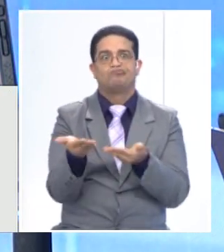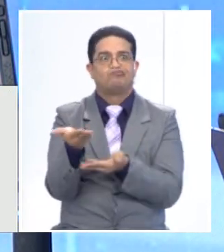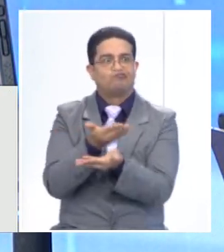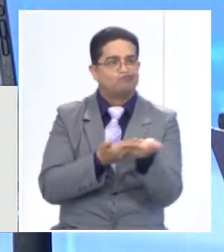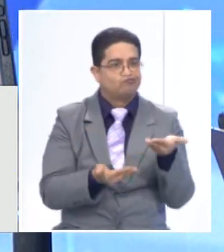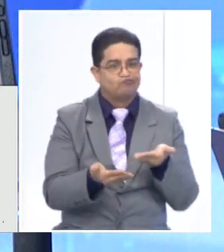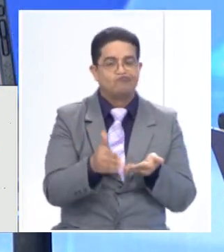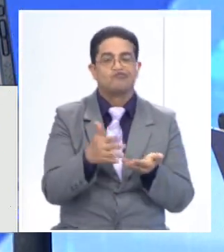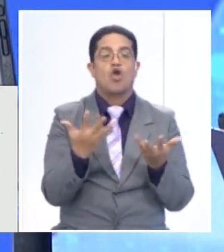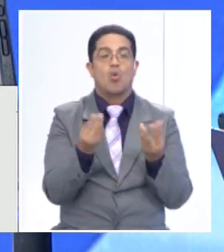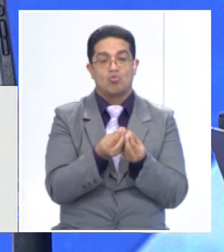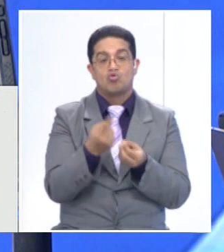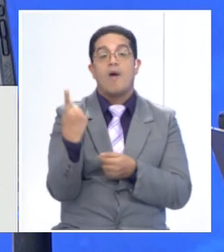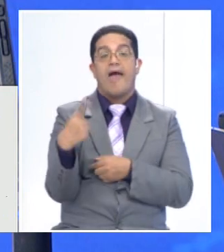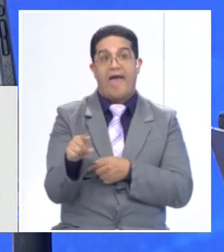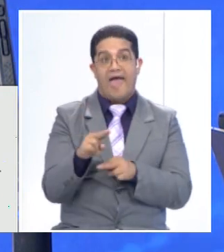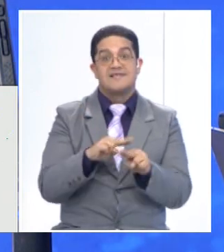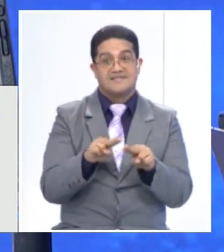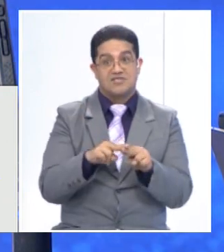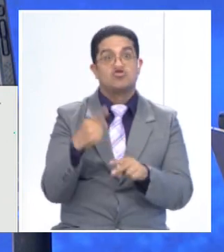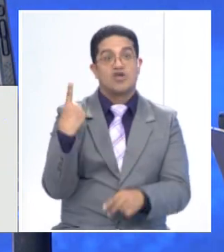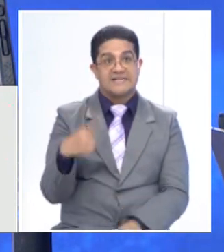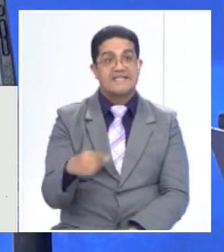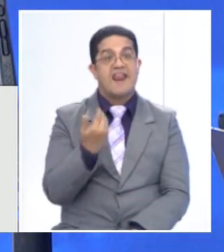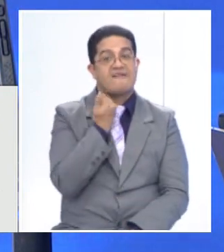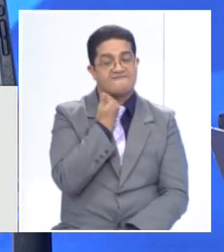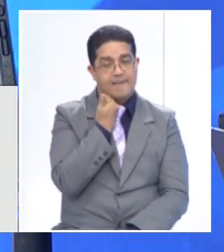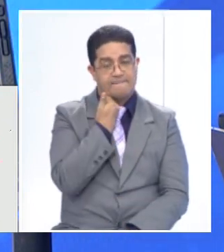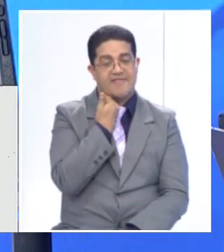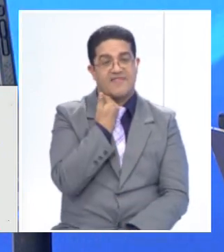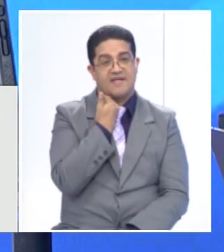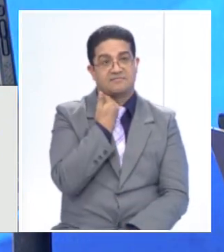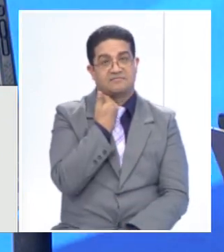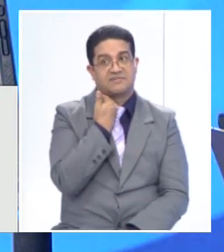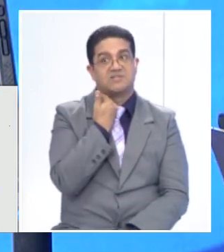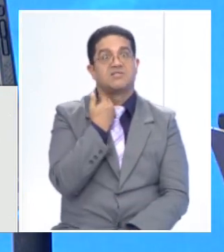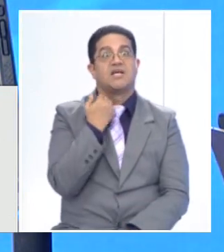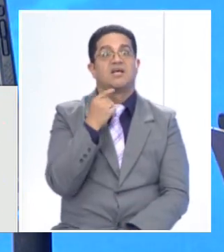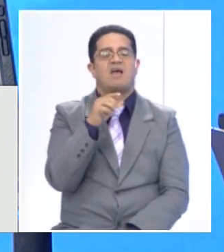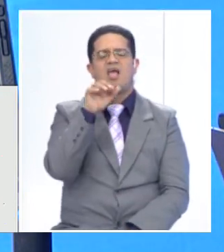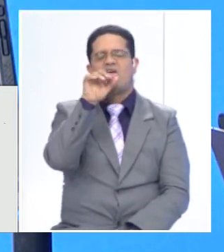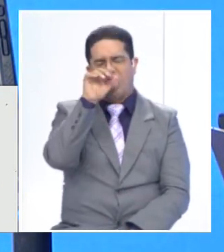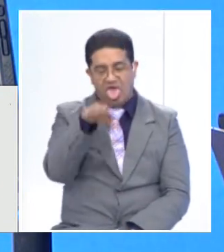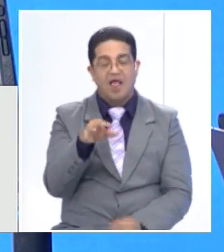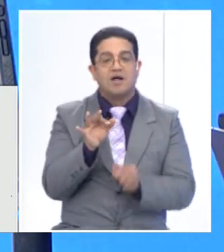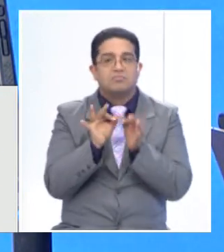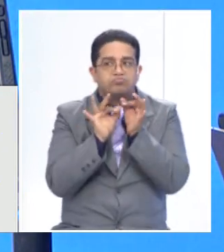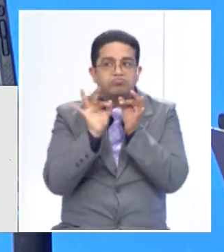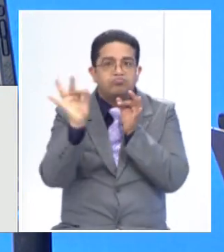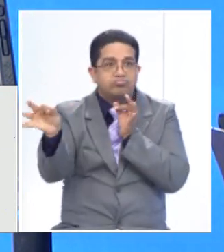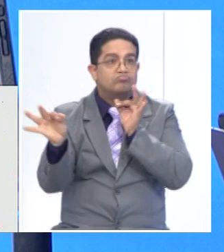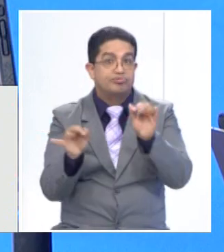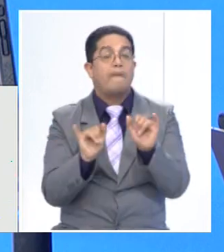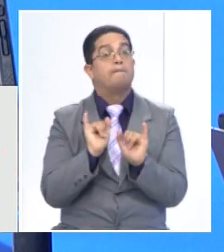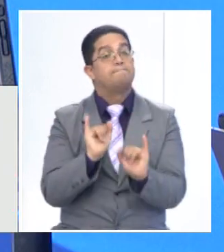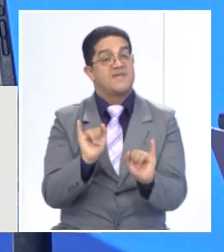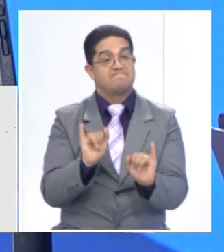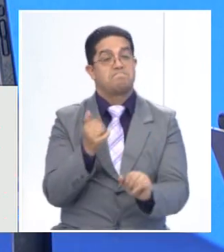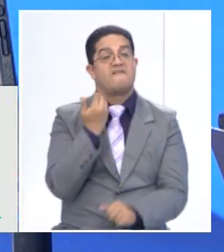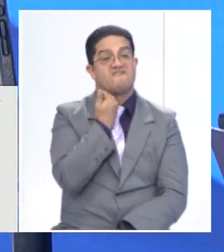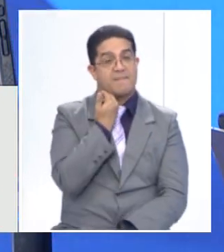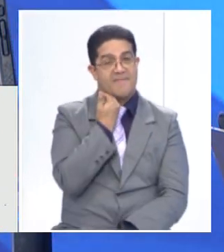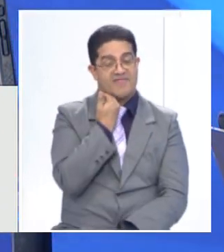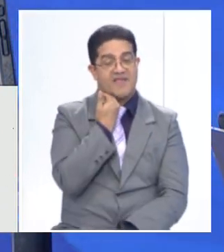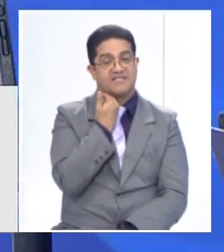haber niños que tengan patología respiratoria y en un momento determinado transmitirle a los demás niños la misma patología que están presentando